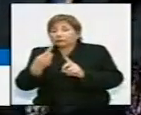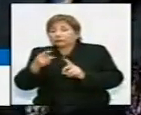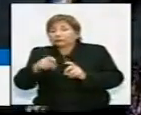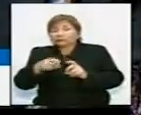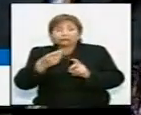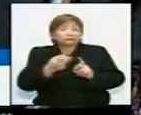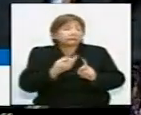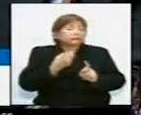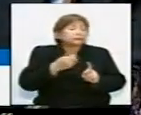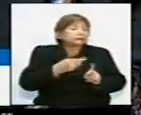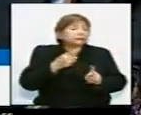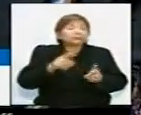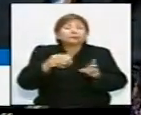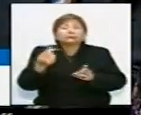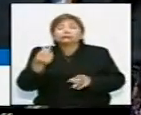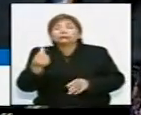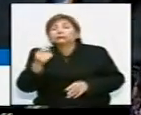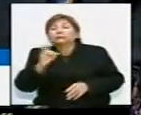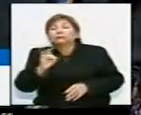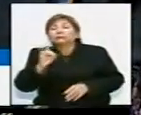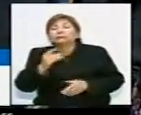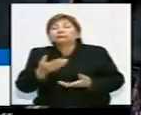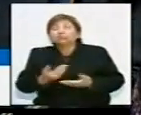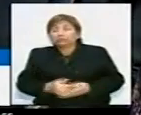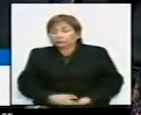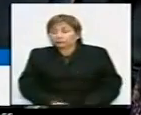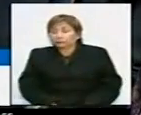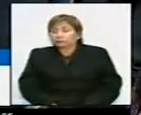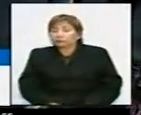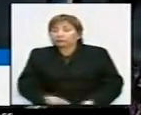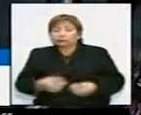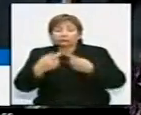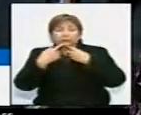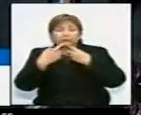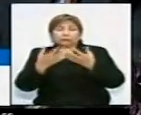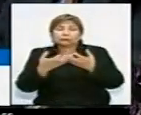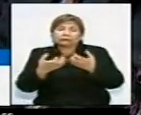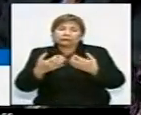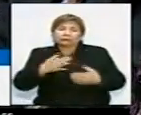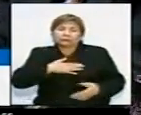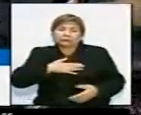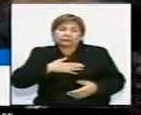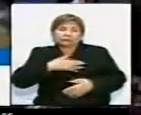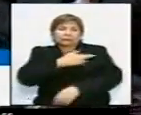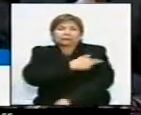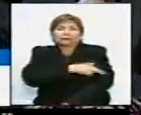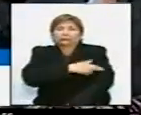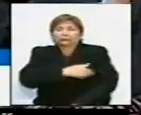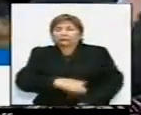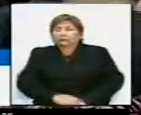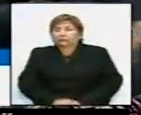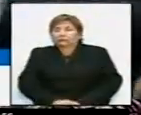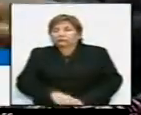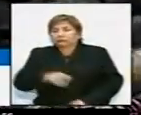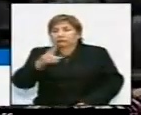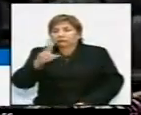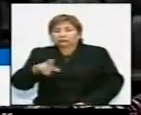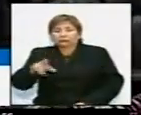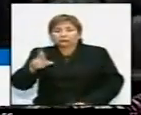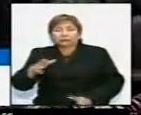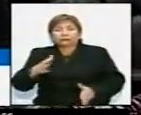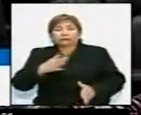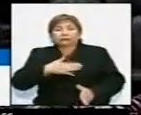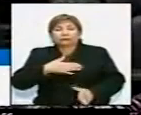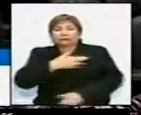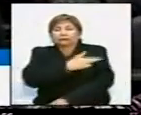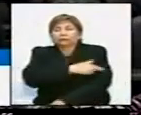que ver cuál es más urgente. Algunos han dicho, quiero mi hospital en una región, en otra región quieren